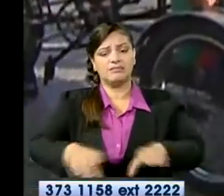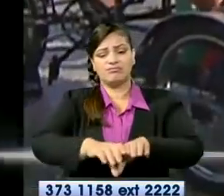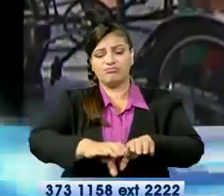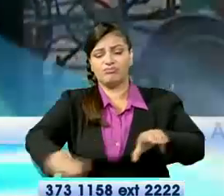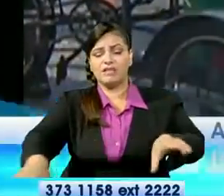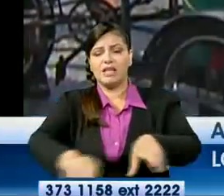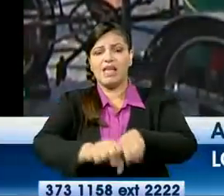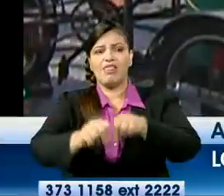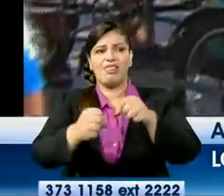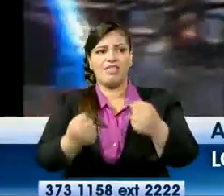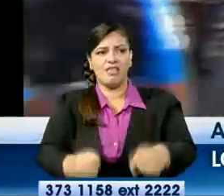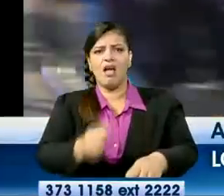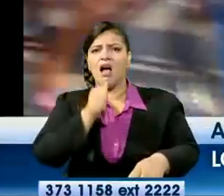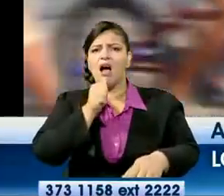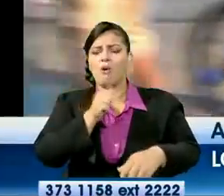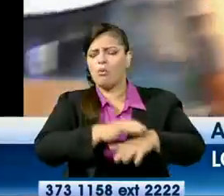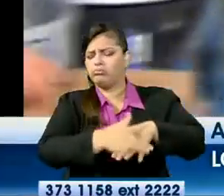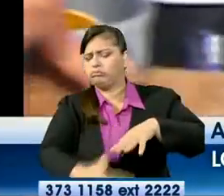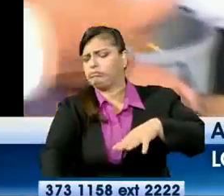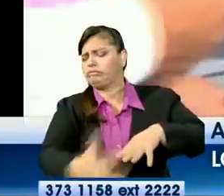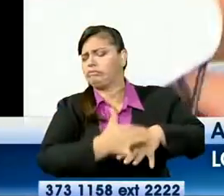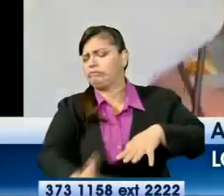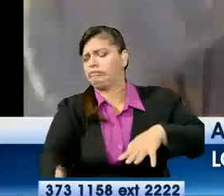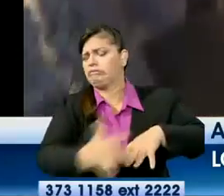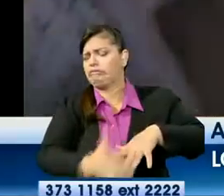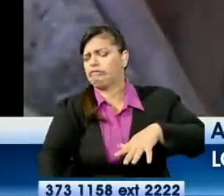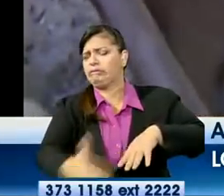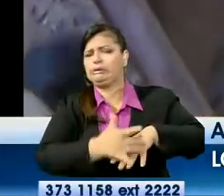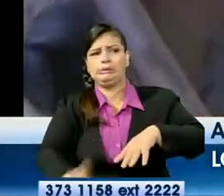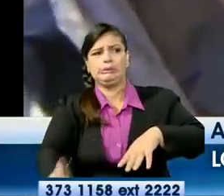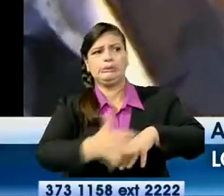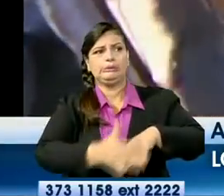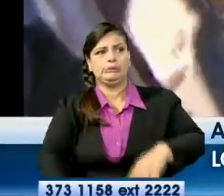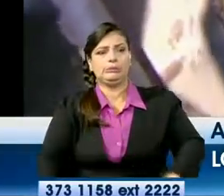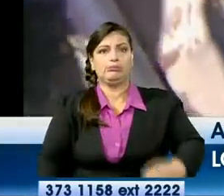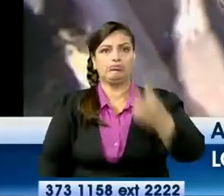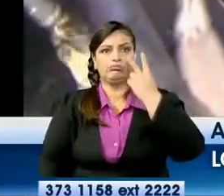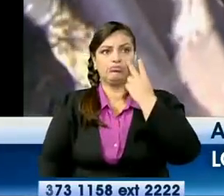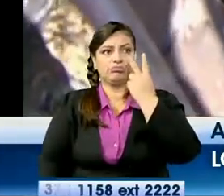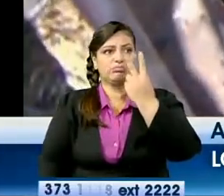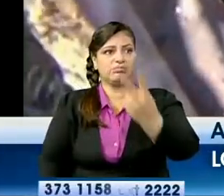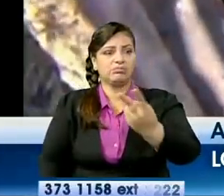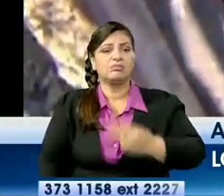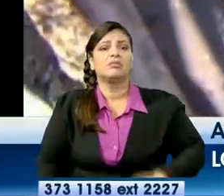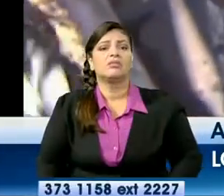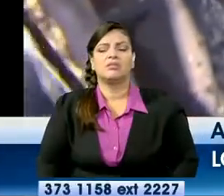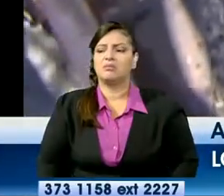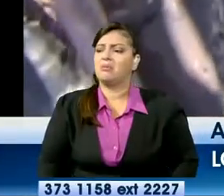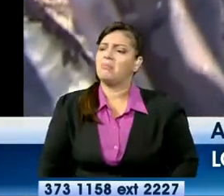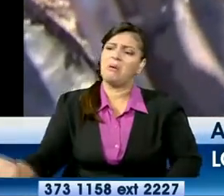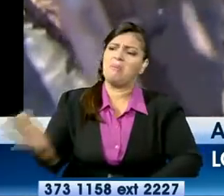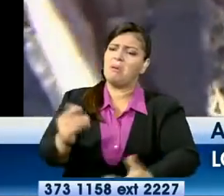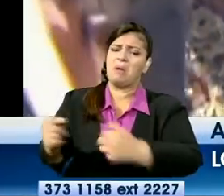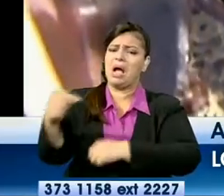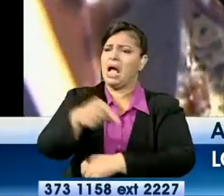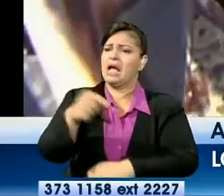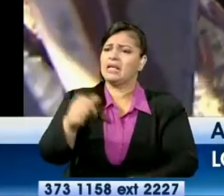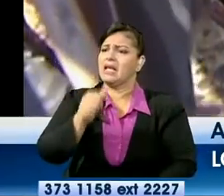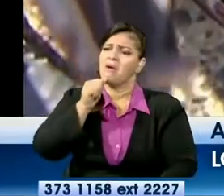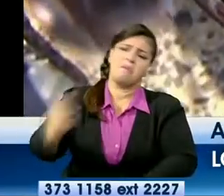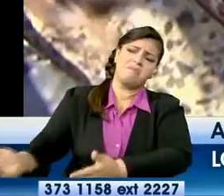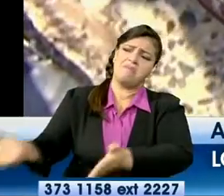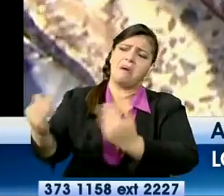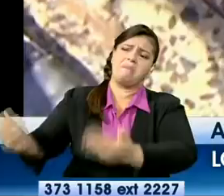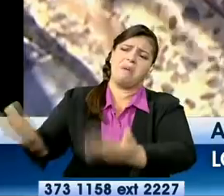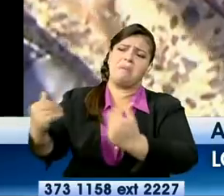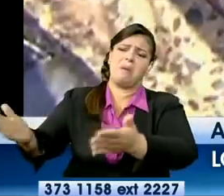ese populoso sector de Guayaquil, donde el agua que salía de esa que unos decían una tubería rota, ayudaba en algo para lo que tenían que hacer en